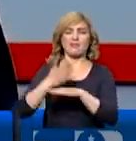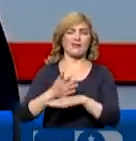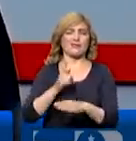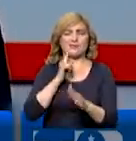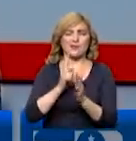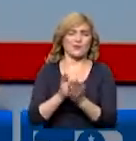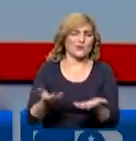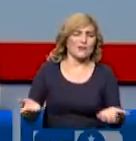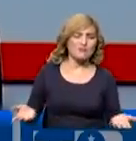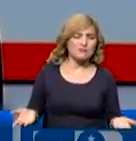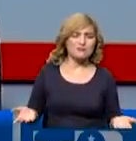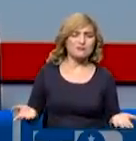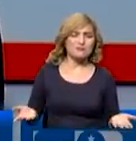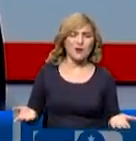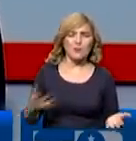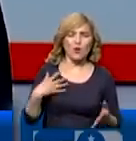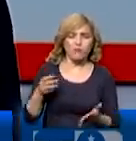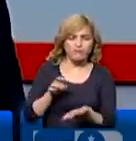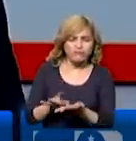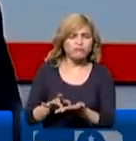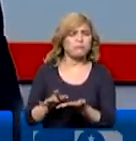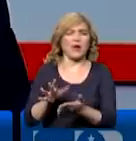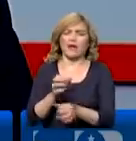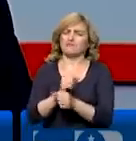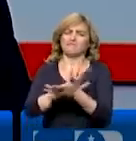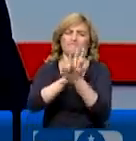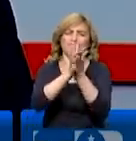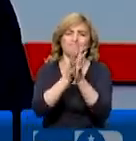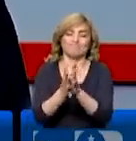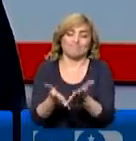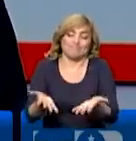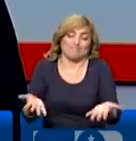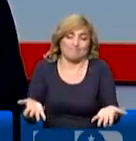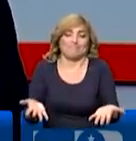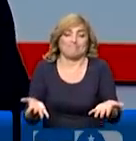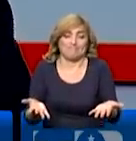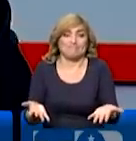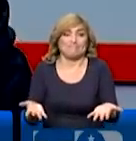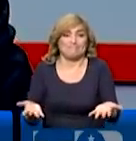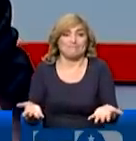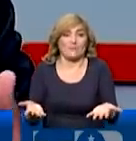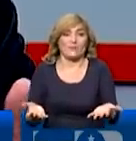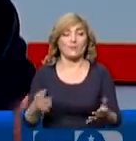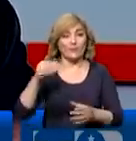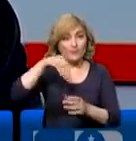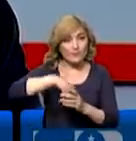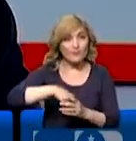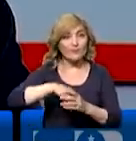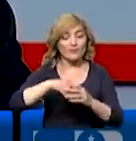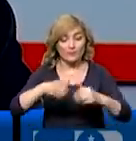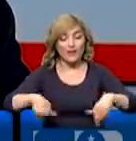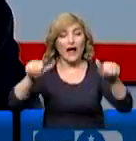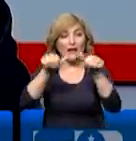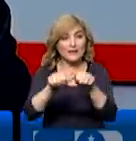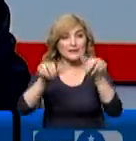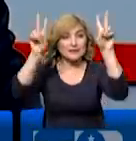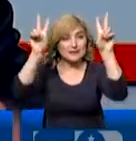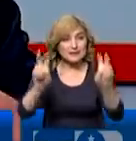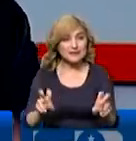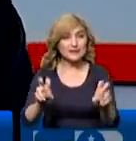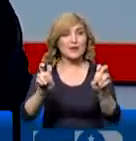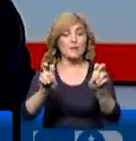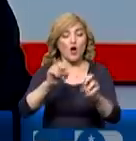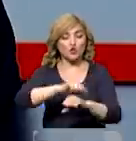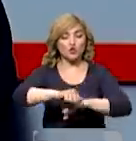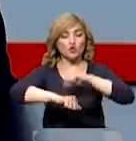situación. No lo hizo. Como lamentablemente hay que mencionarlo, dentro del área de, dentro